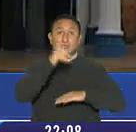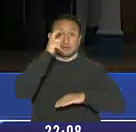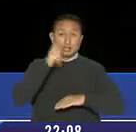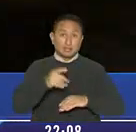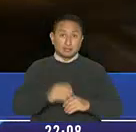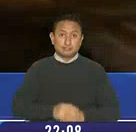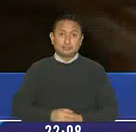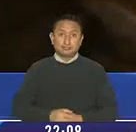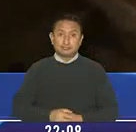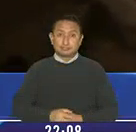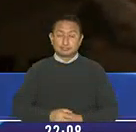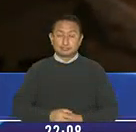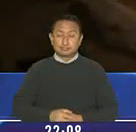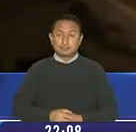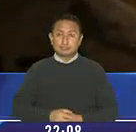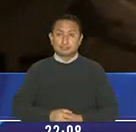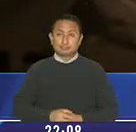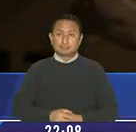Fiscalía.